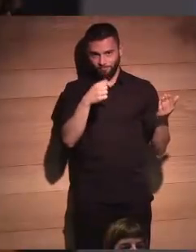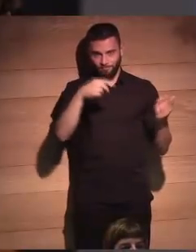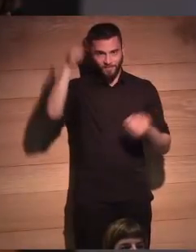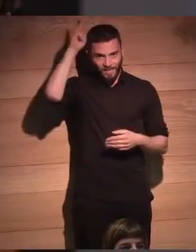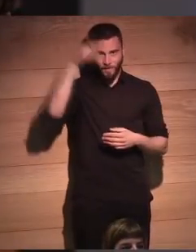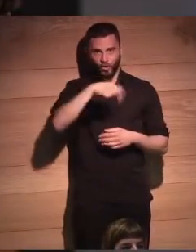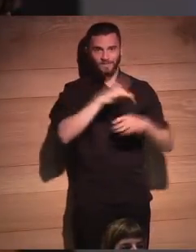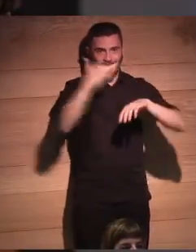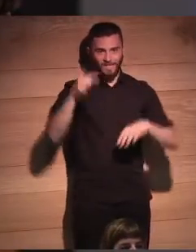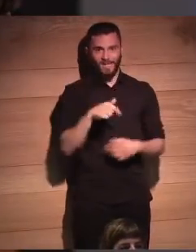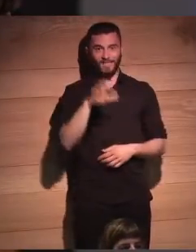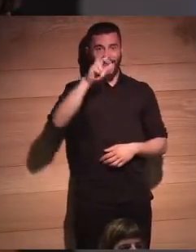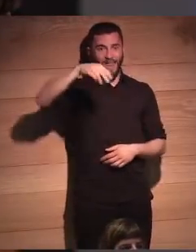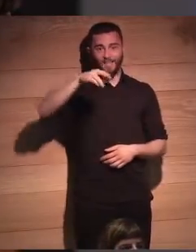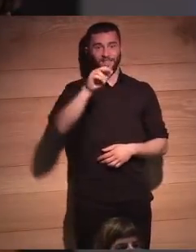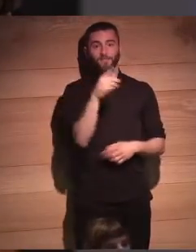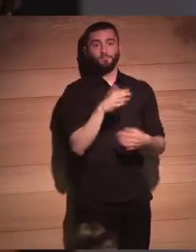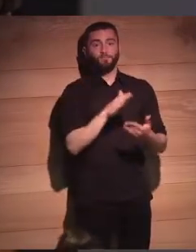Flores va a estar dibujando este encuentro.